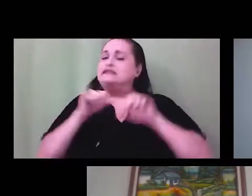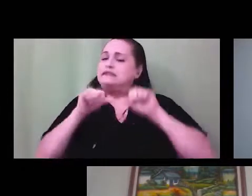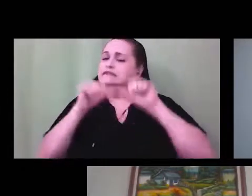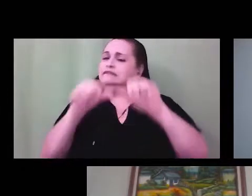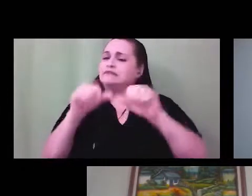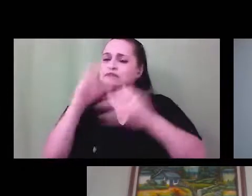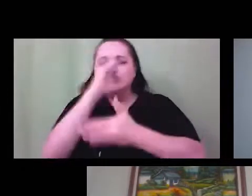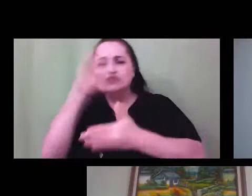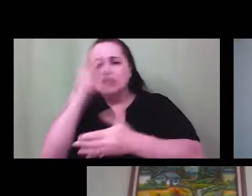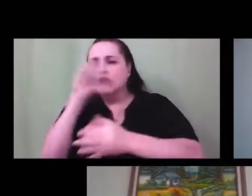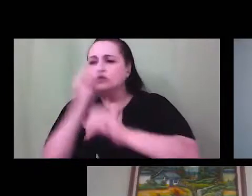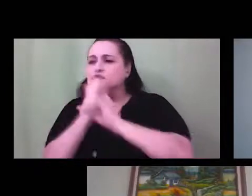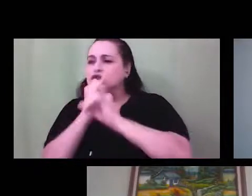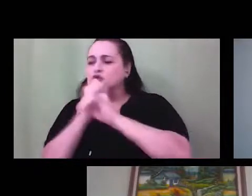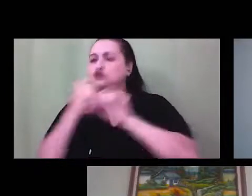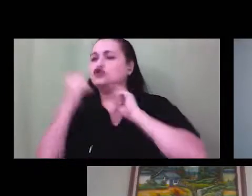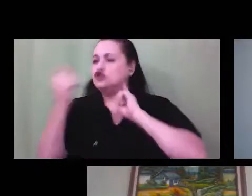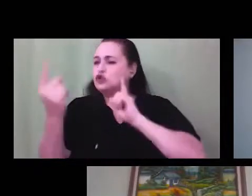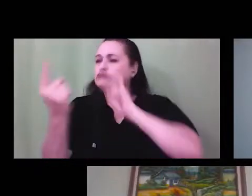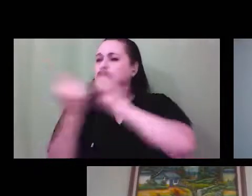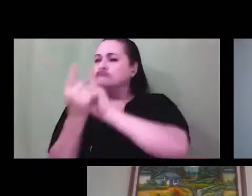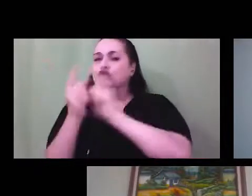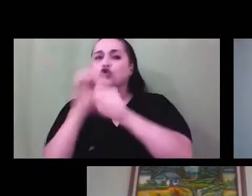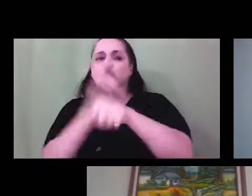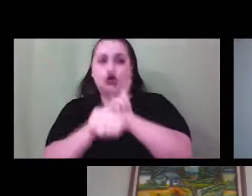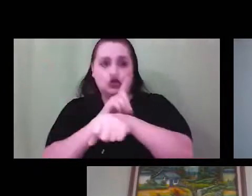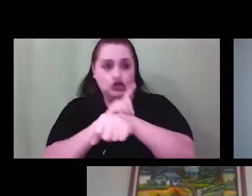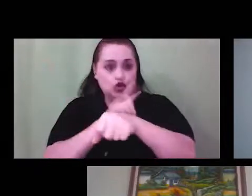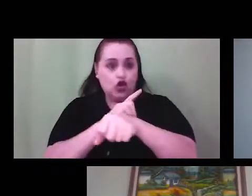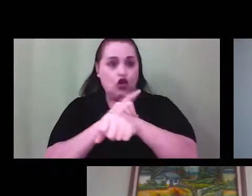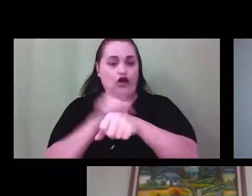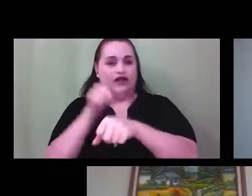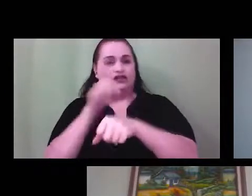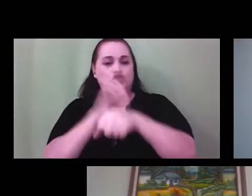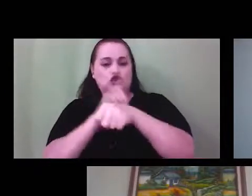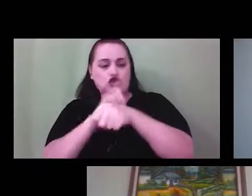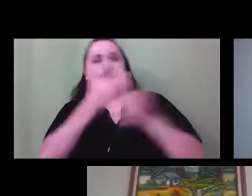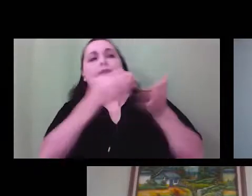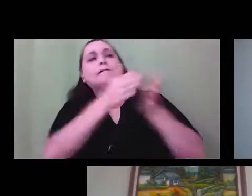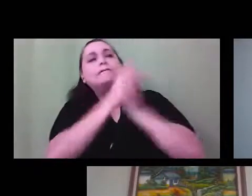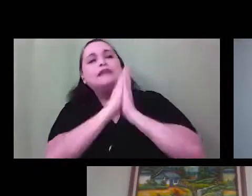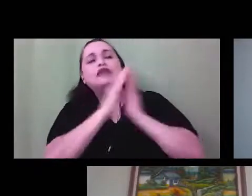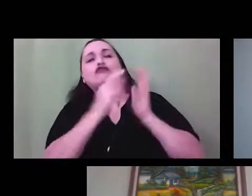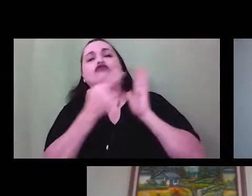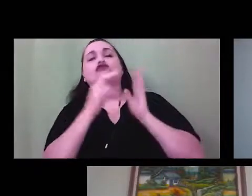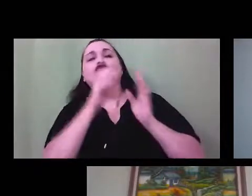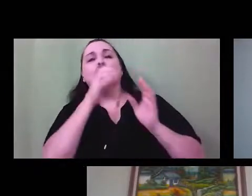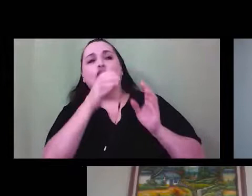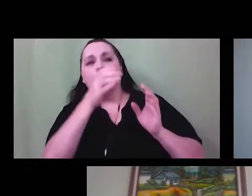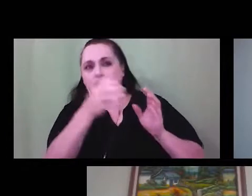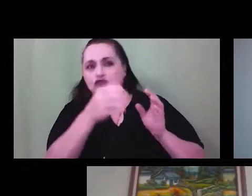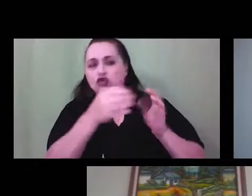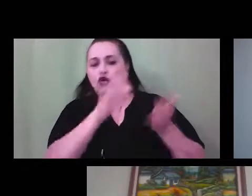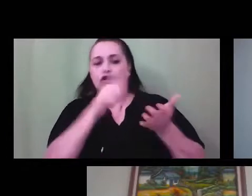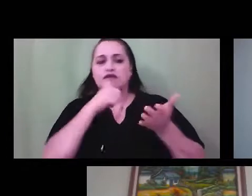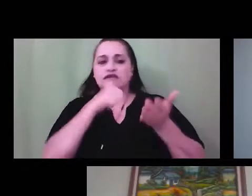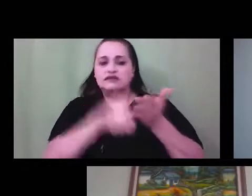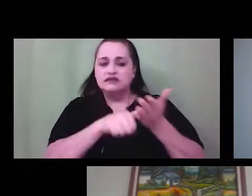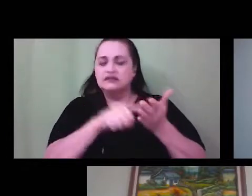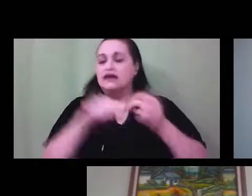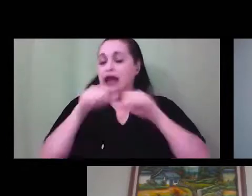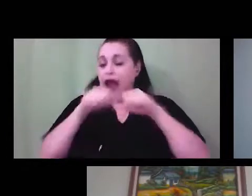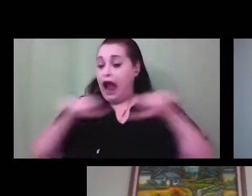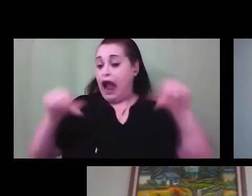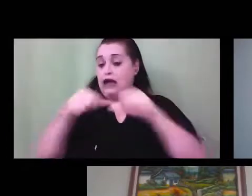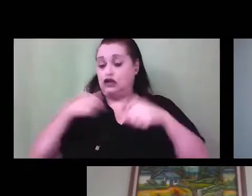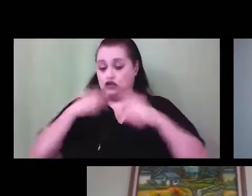Yo me acerqué mucho a los doctores, ¿verdad? Que me lo ven, pedir recomendaciones. Por el área donde nosotros vivimos también,